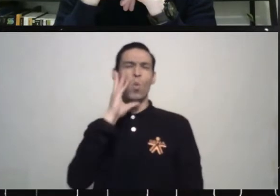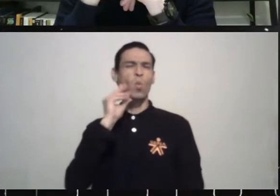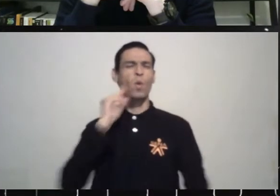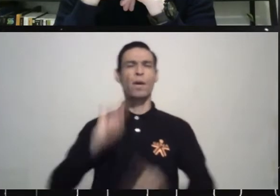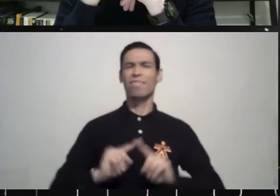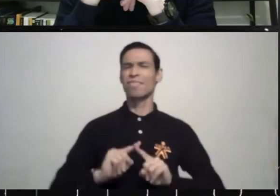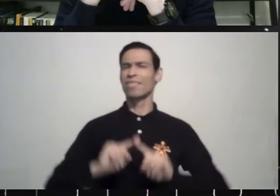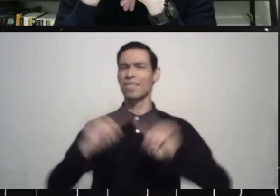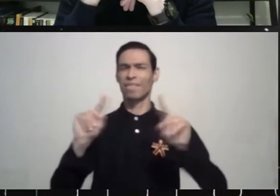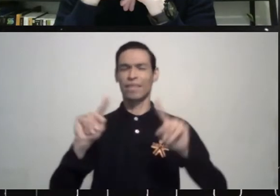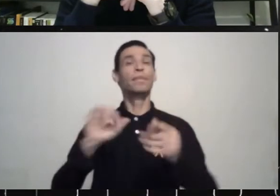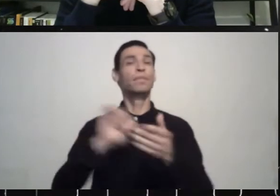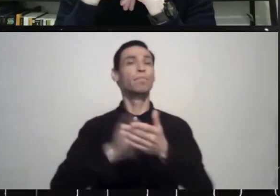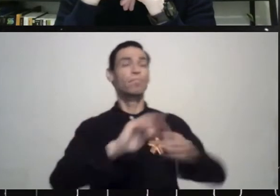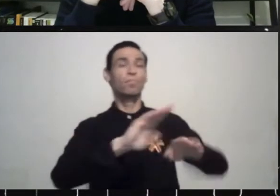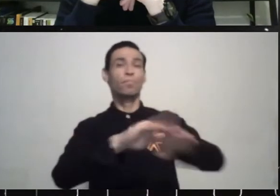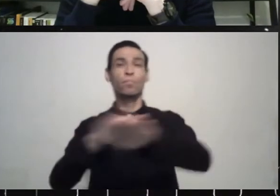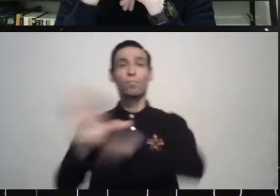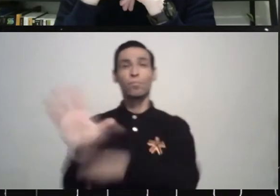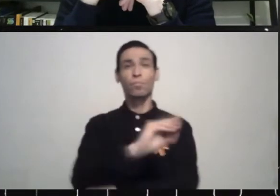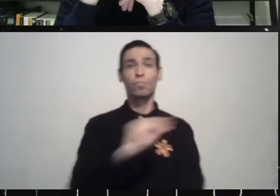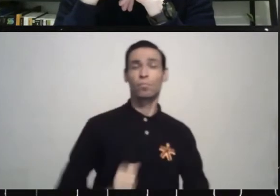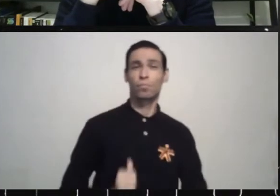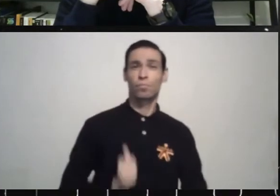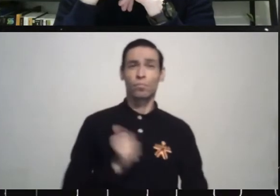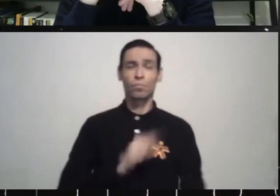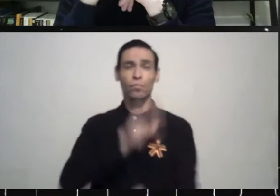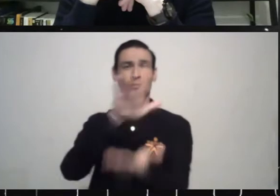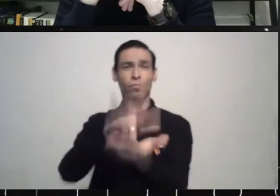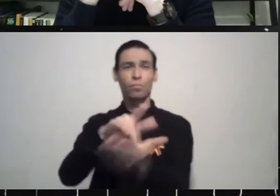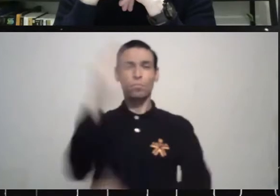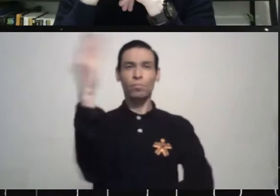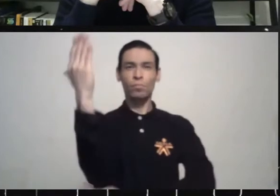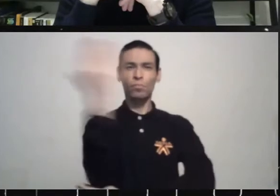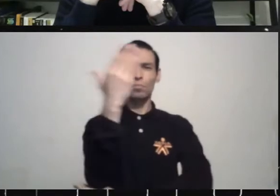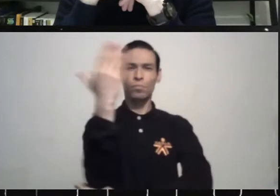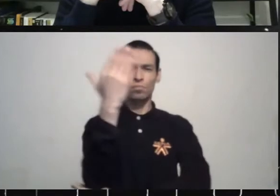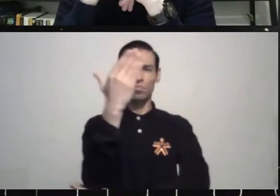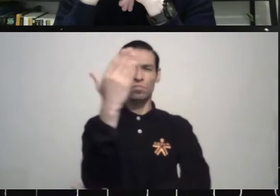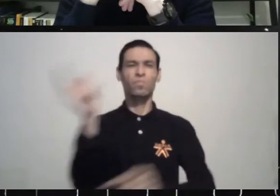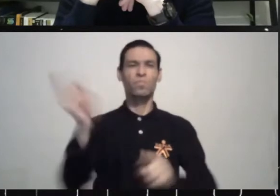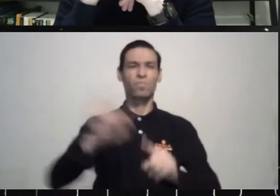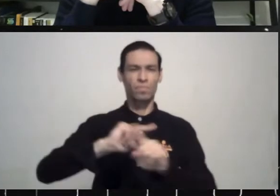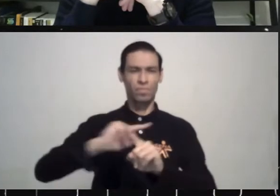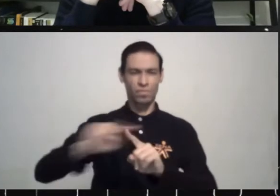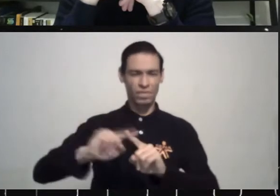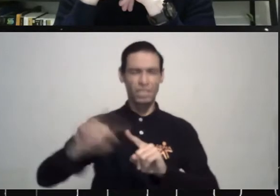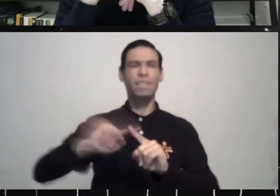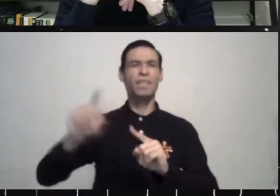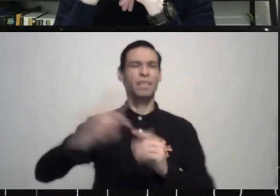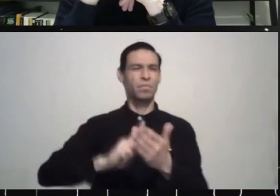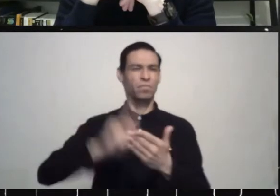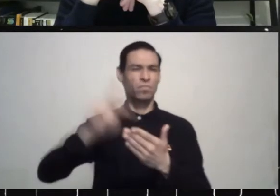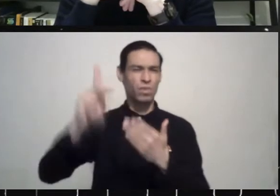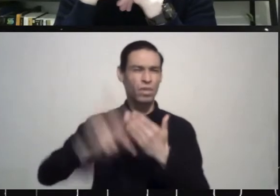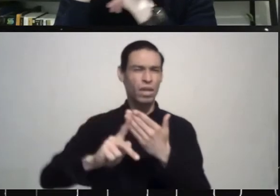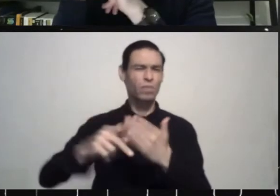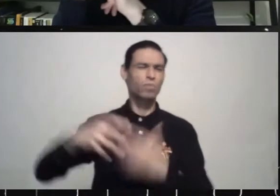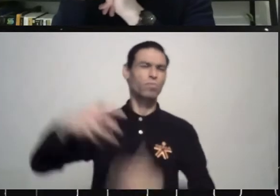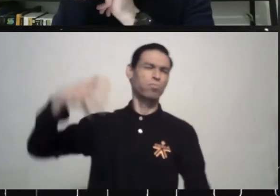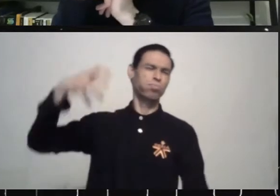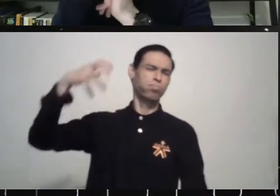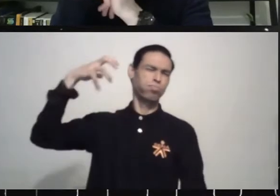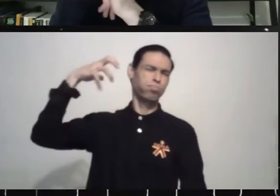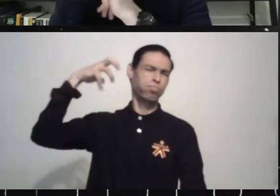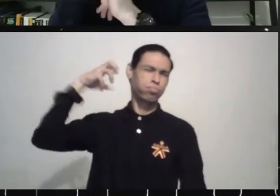que aprovechen y vayan a la sala de cine. Aparte de Lavaperros, bueno, proyectos como Padres e Hijos en Primera Instancia, de los primeros, Cobar el